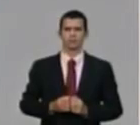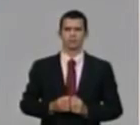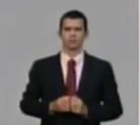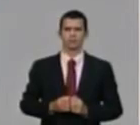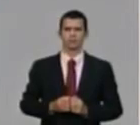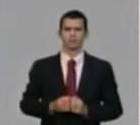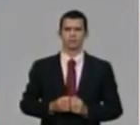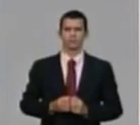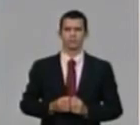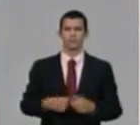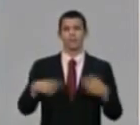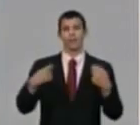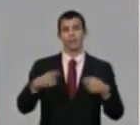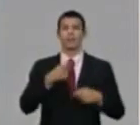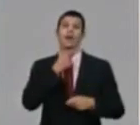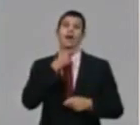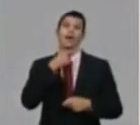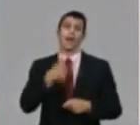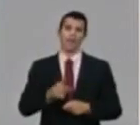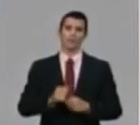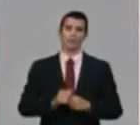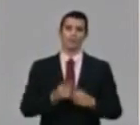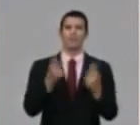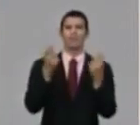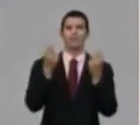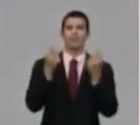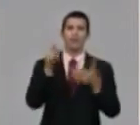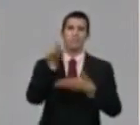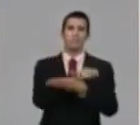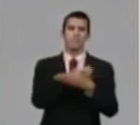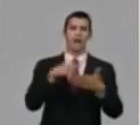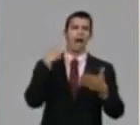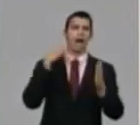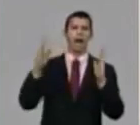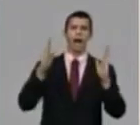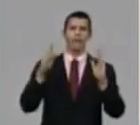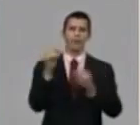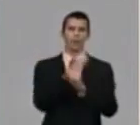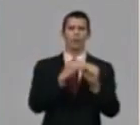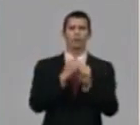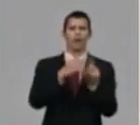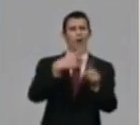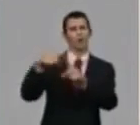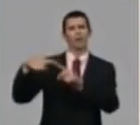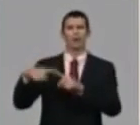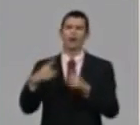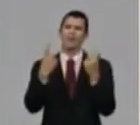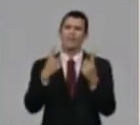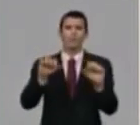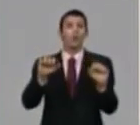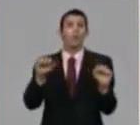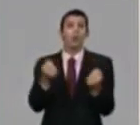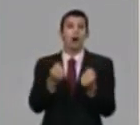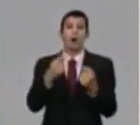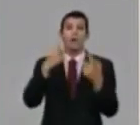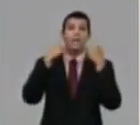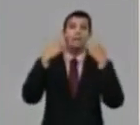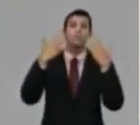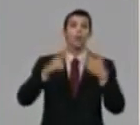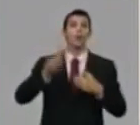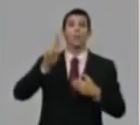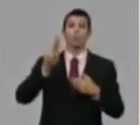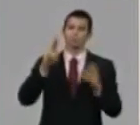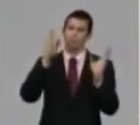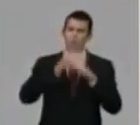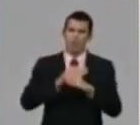manejen recursos del presupuesto en destino que no son la prioridad que ya señalamos al inicio de la intervención. Entonces, hay otra ventaja